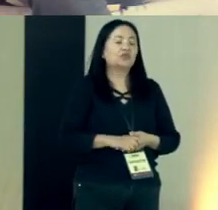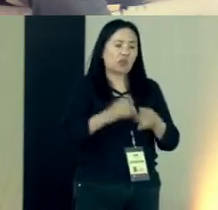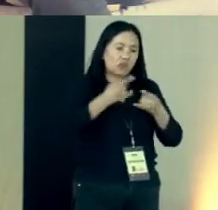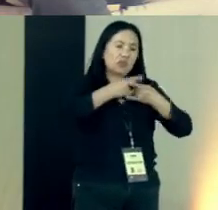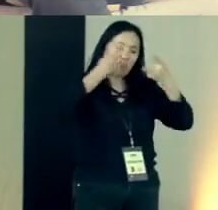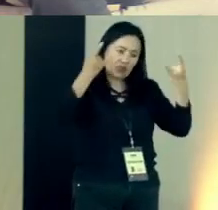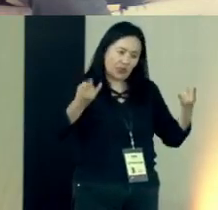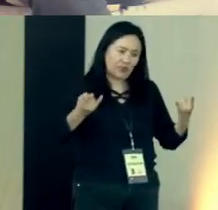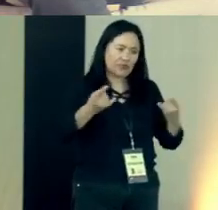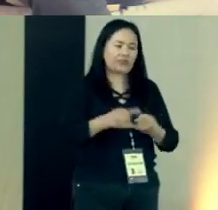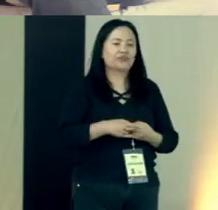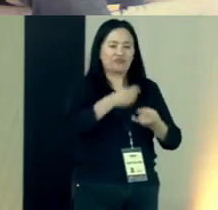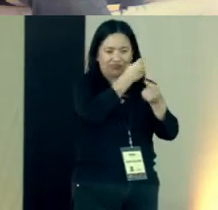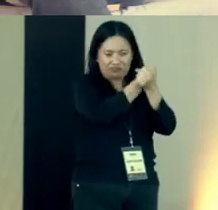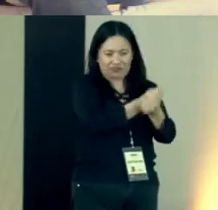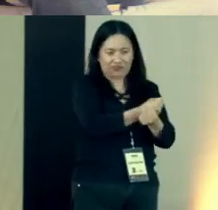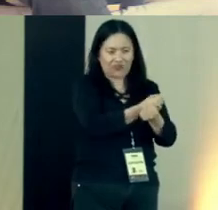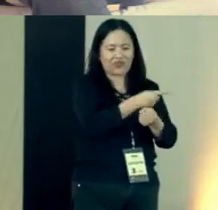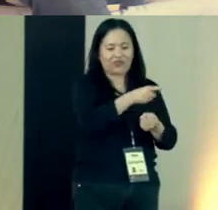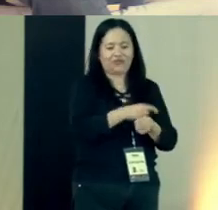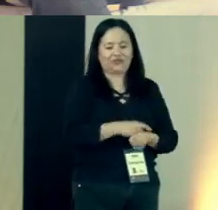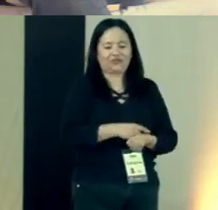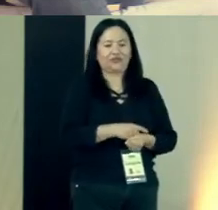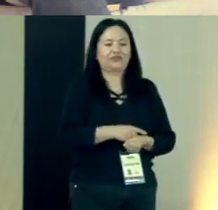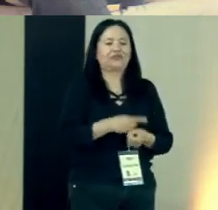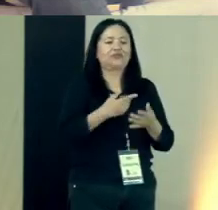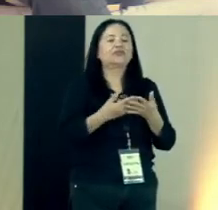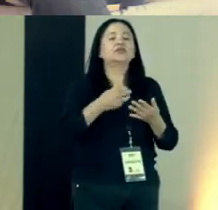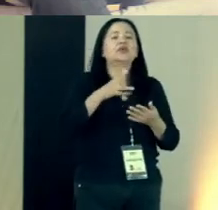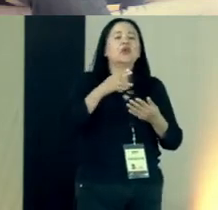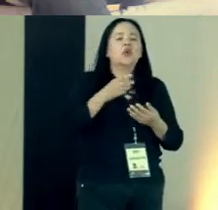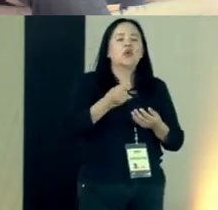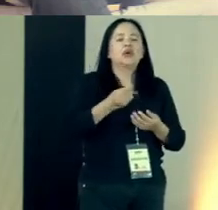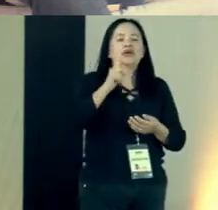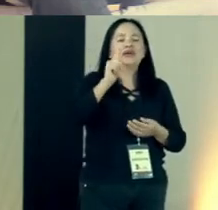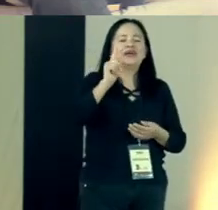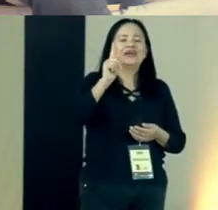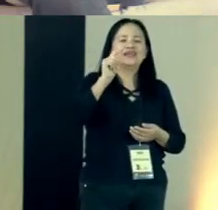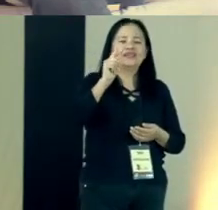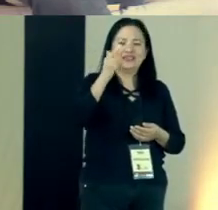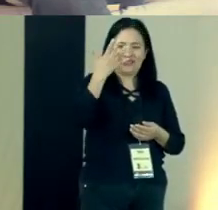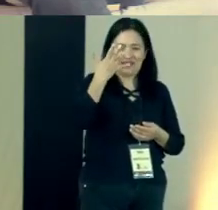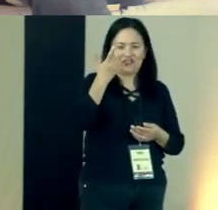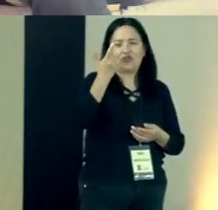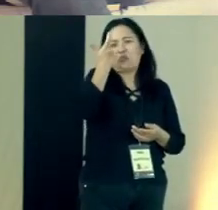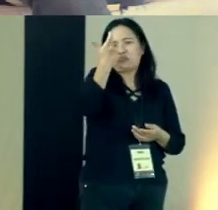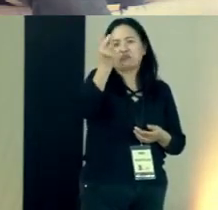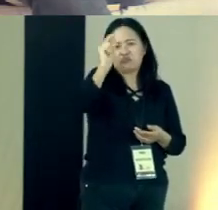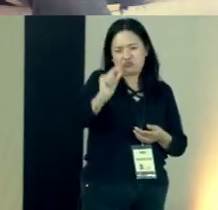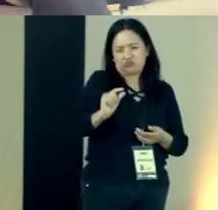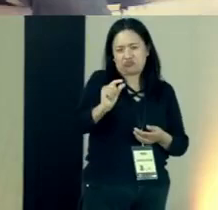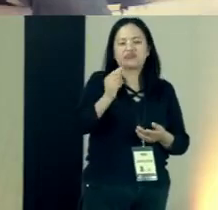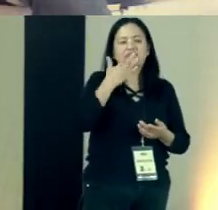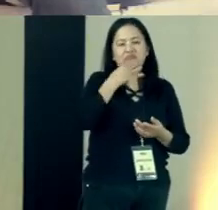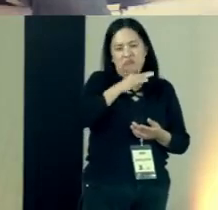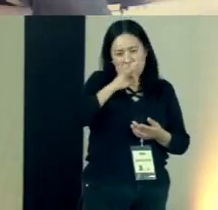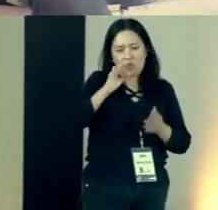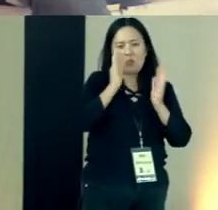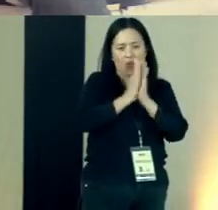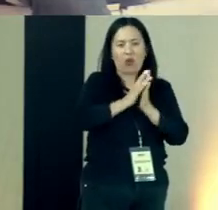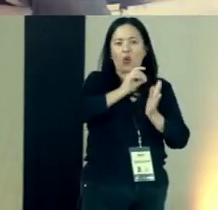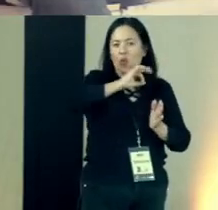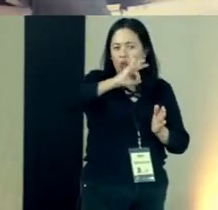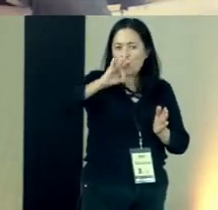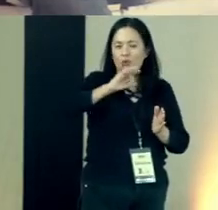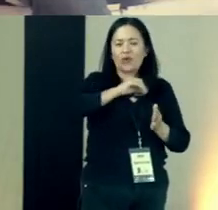es editado por la colección popular, cuesta 75 pesos. La verdad es que vale muchísimo la pena que lo compren,